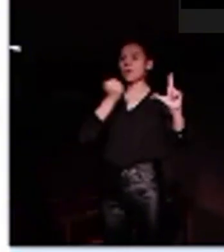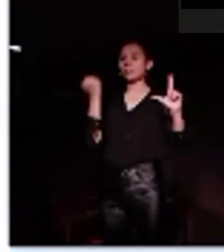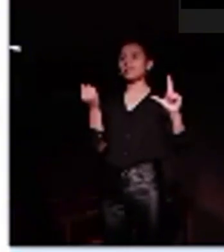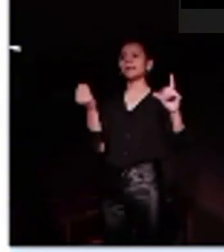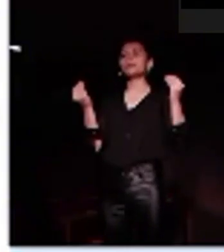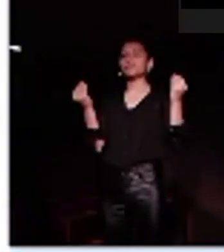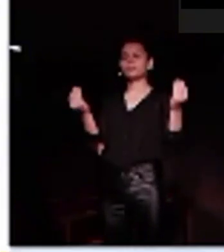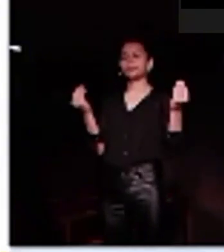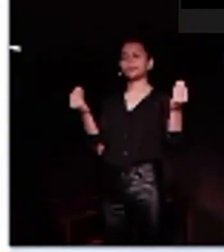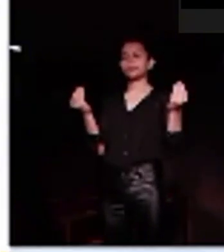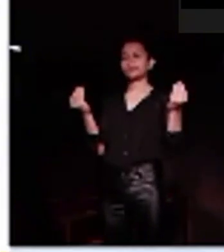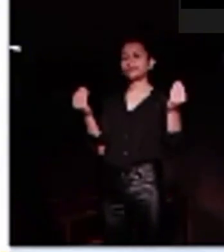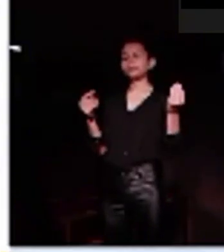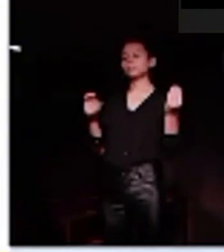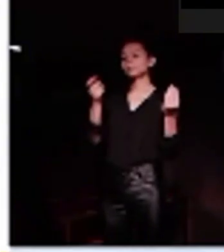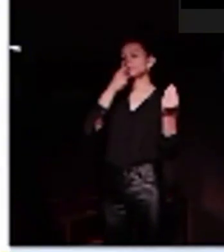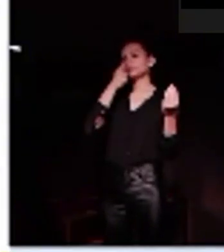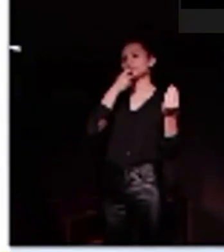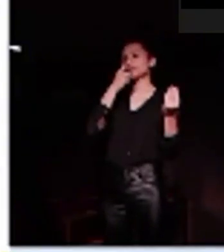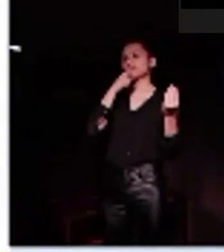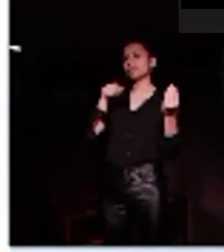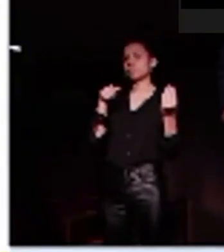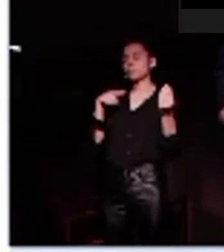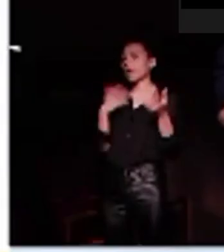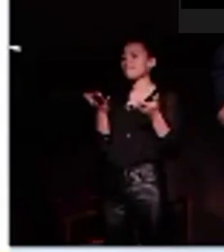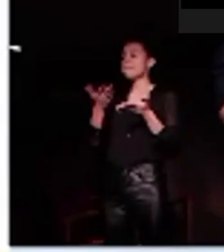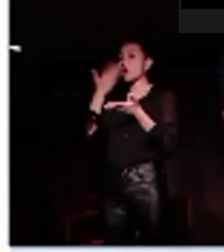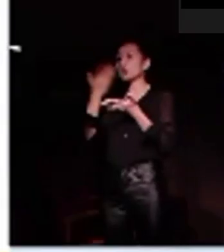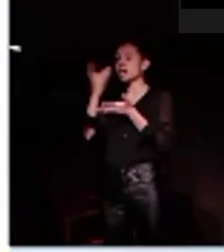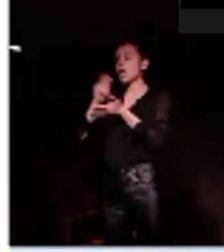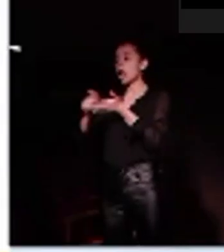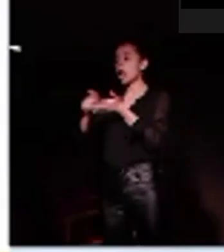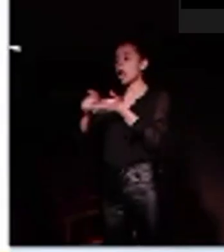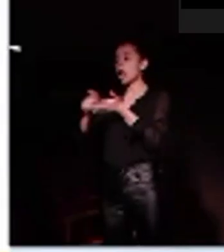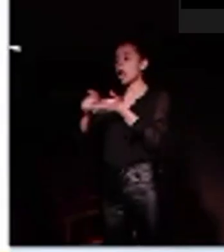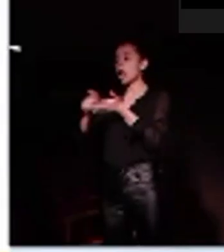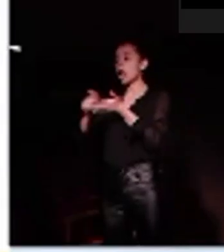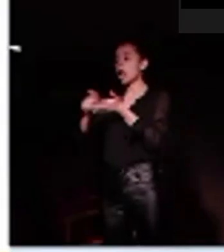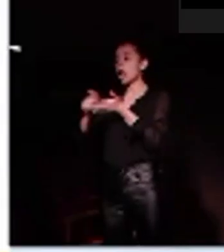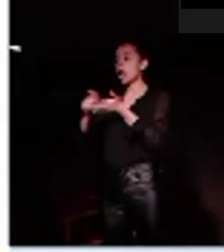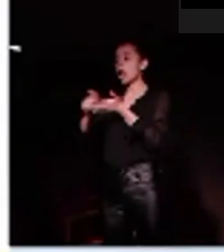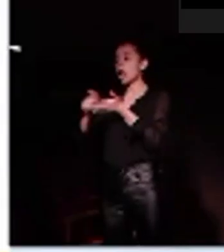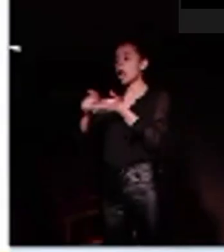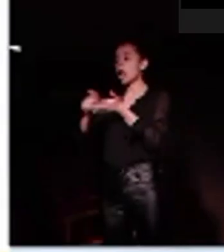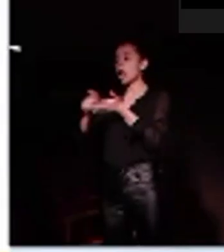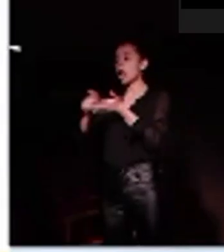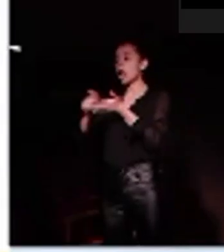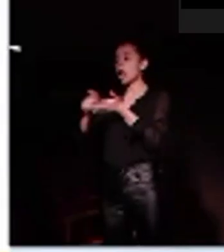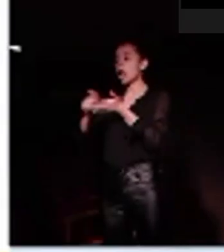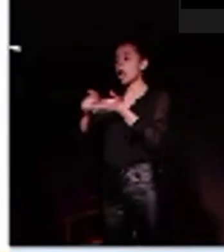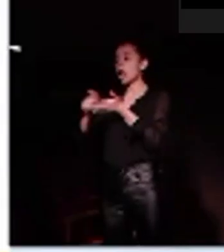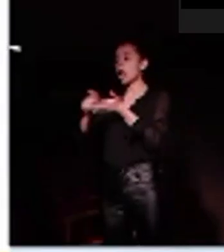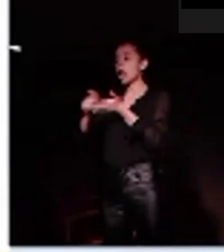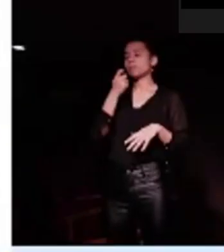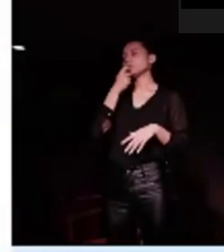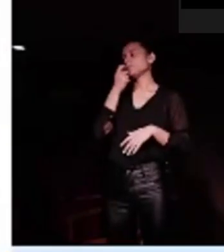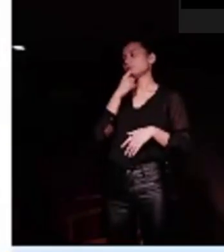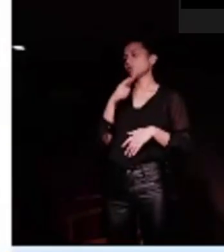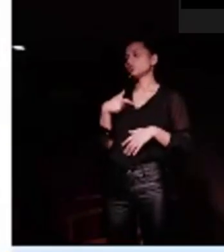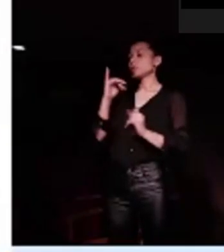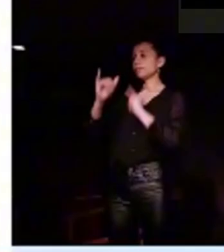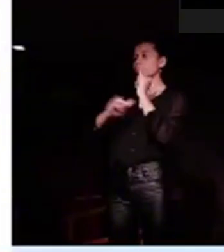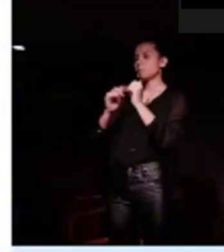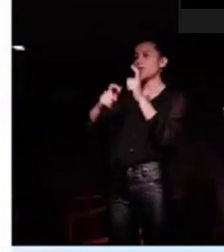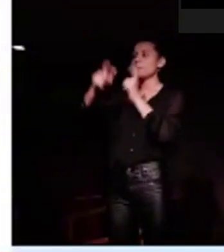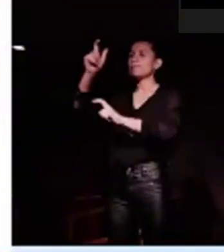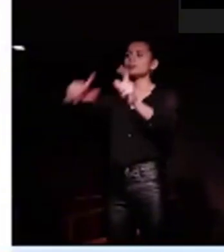de manera interdisciplinaria los contenidos teóricos. Uno como oyente necesita sí o sí interaccionar con las personas sordas, que son las